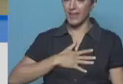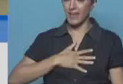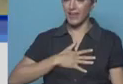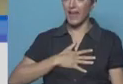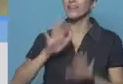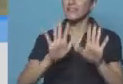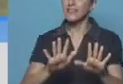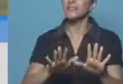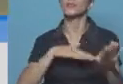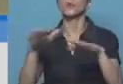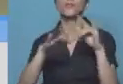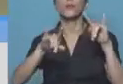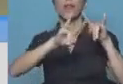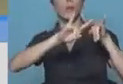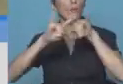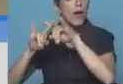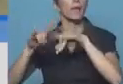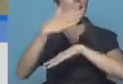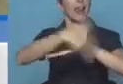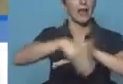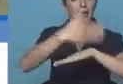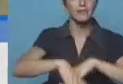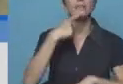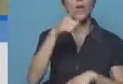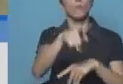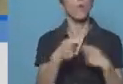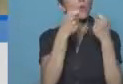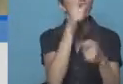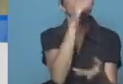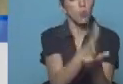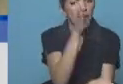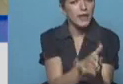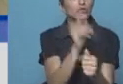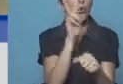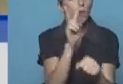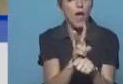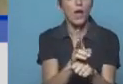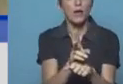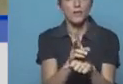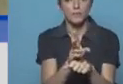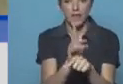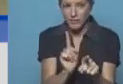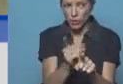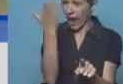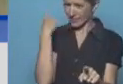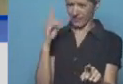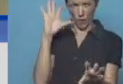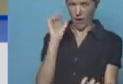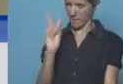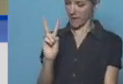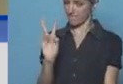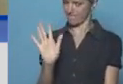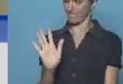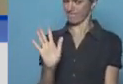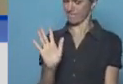las redes, de gente en las calles diciendo votá por tus derechos, defendé tus derechos, venimos a defender? Gente que normalmente no